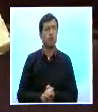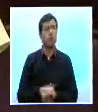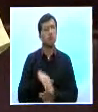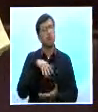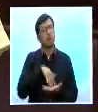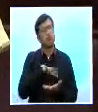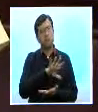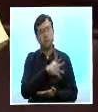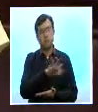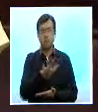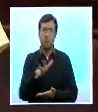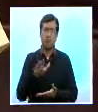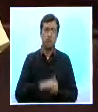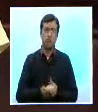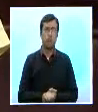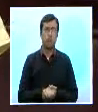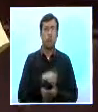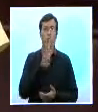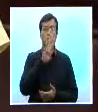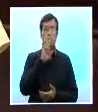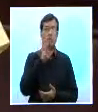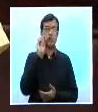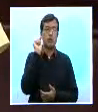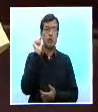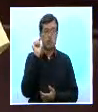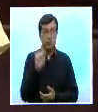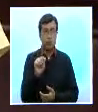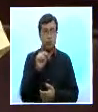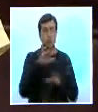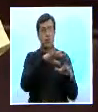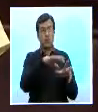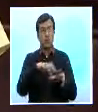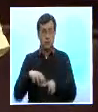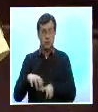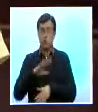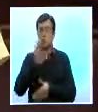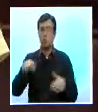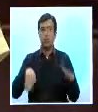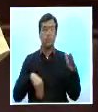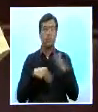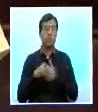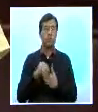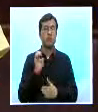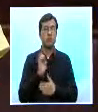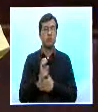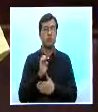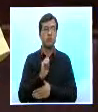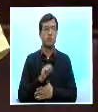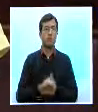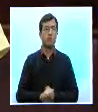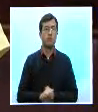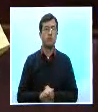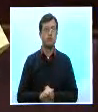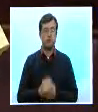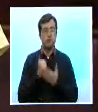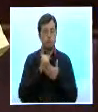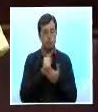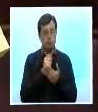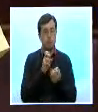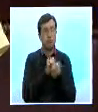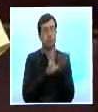alrededores 46 mil agricultores a nivel nacional a nivel nacional nos vamos a beneficiar de este